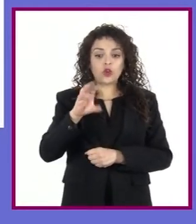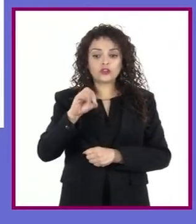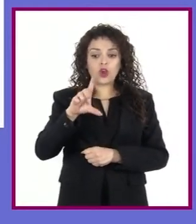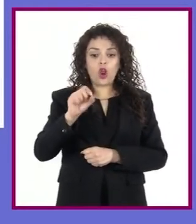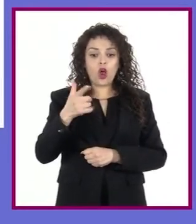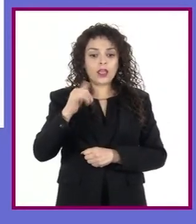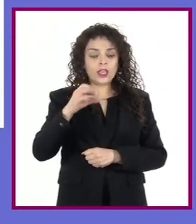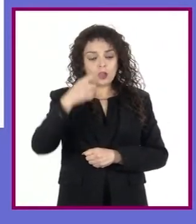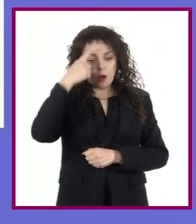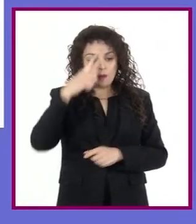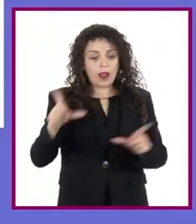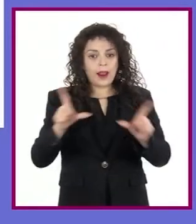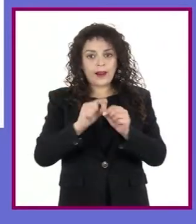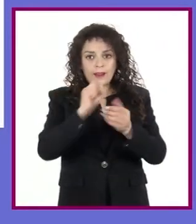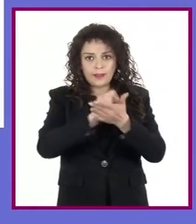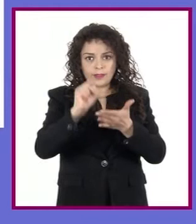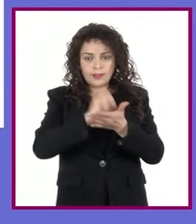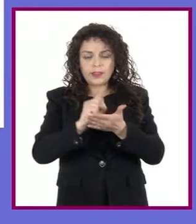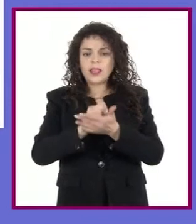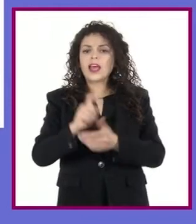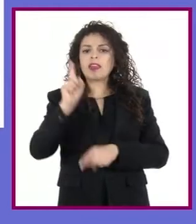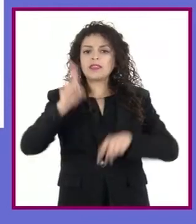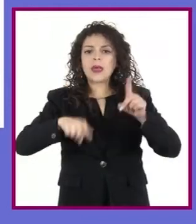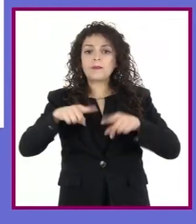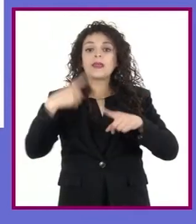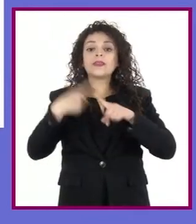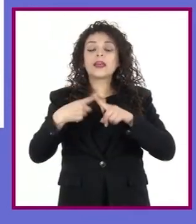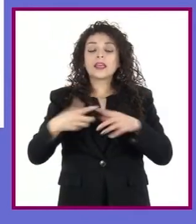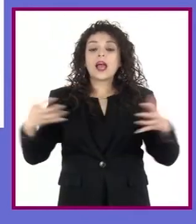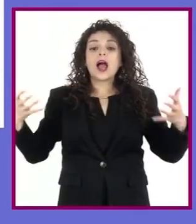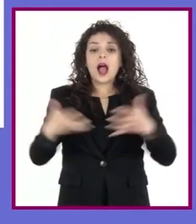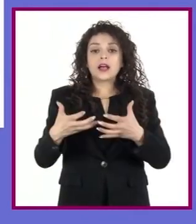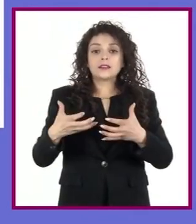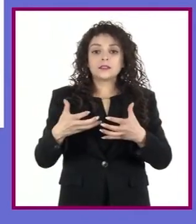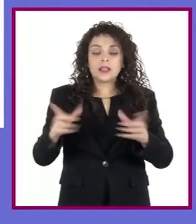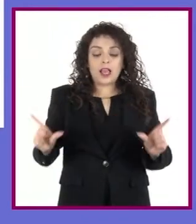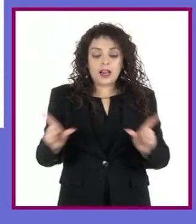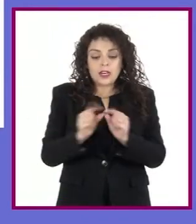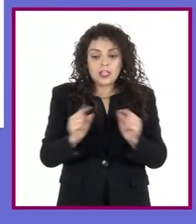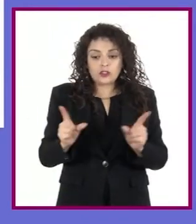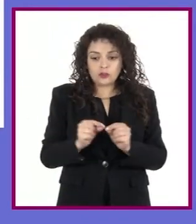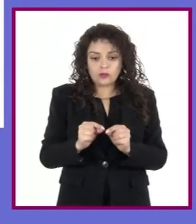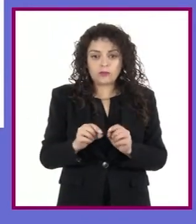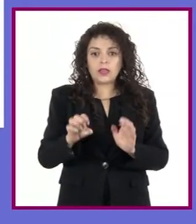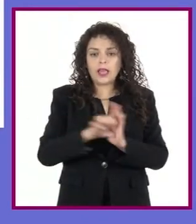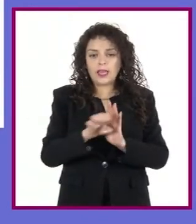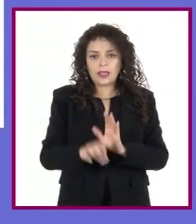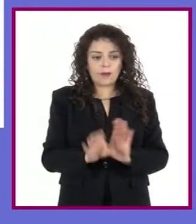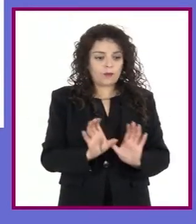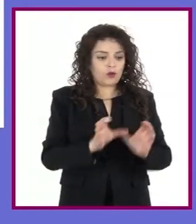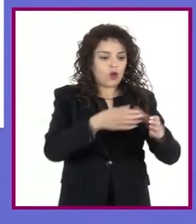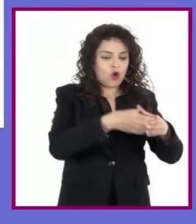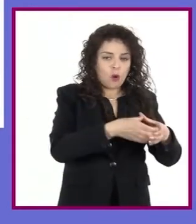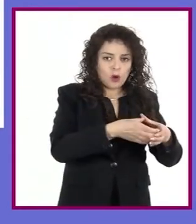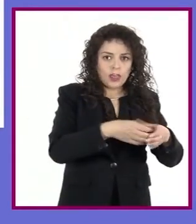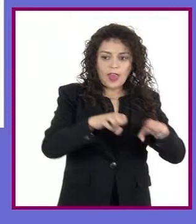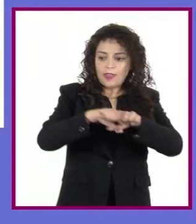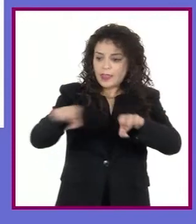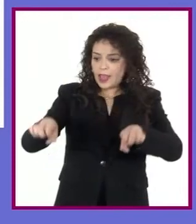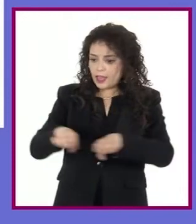resumen tiene que ver con quiénes elaboran el resumen. Si lo hacemos en equipo, en comunidad, en grupo, en un